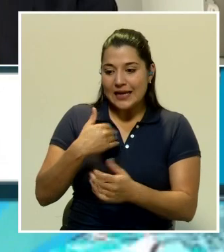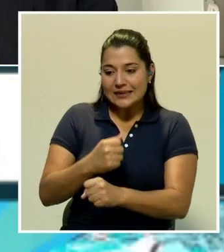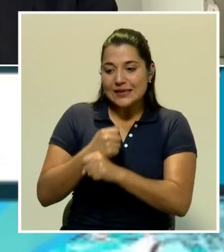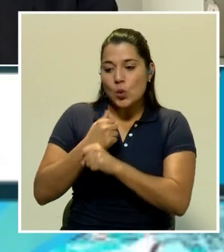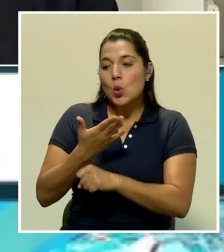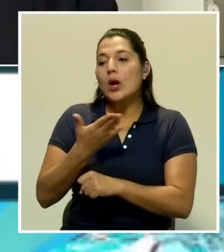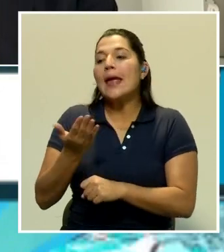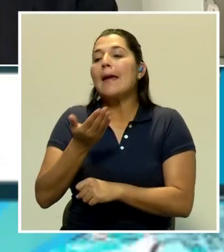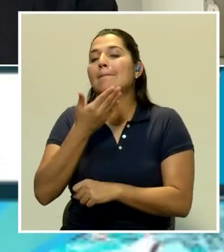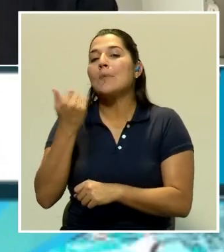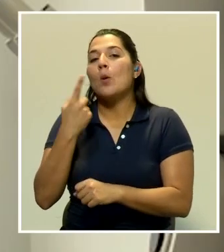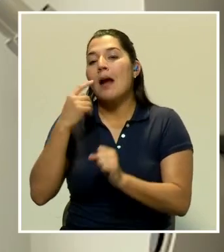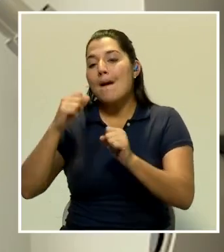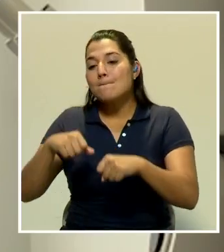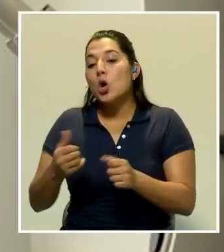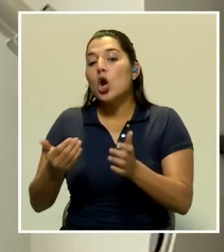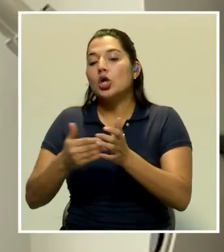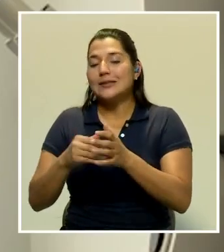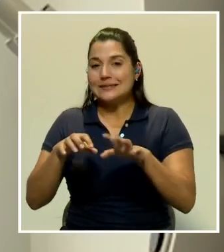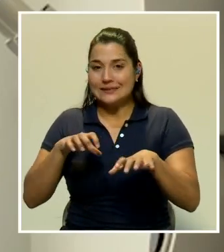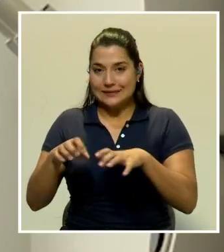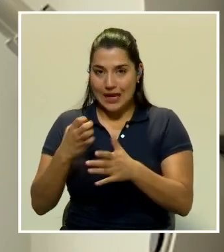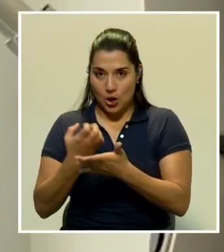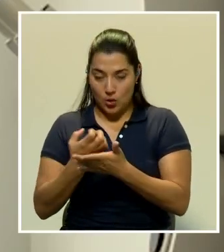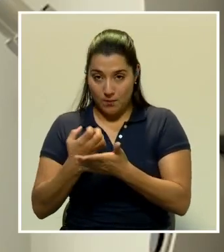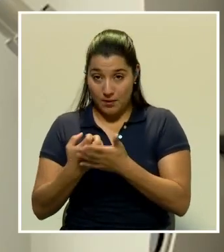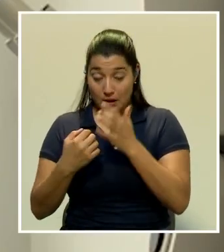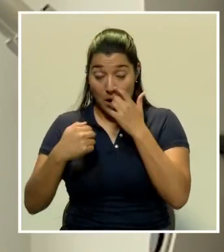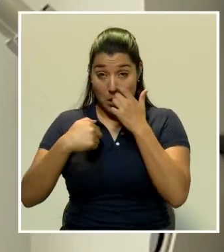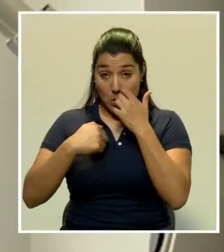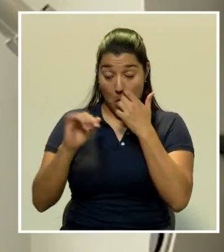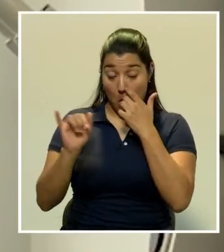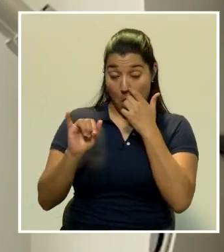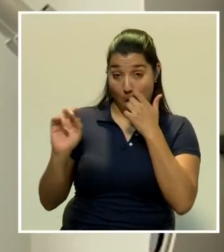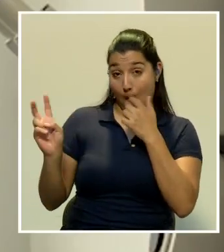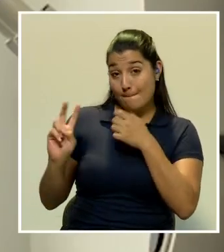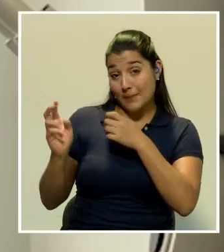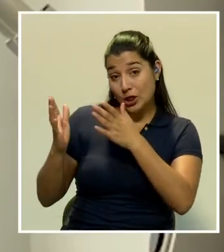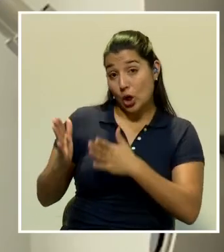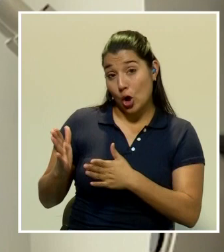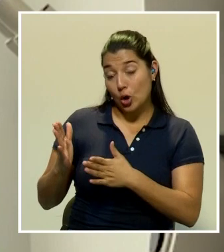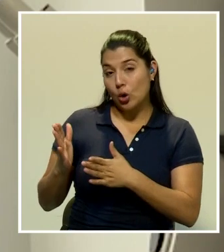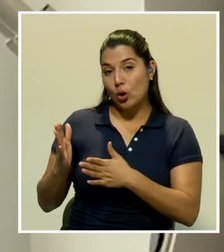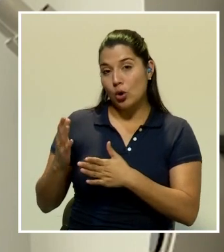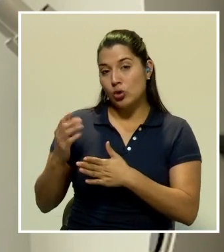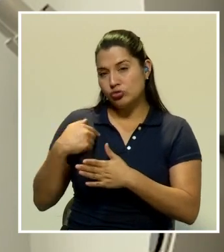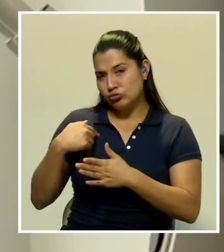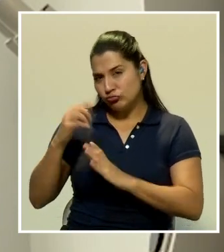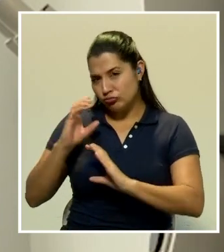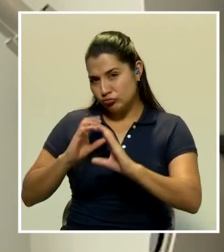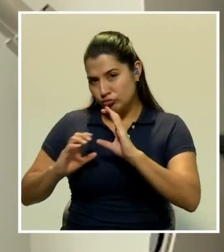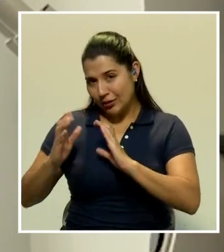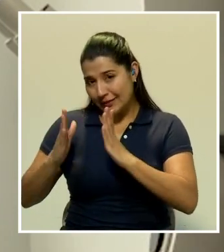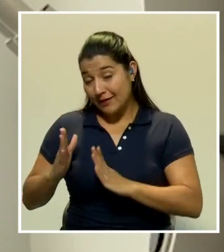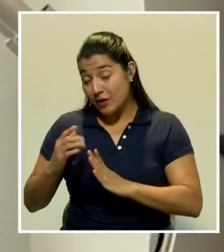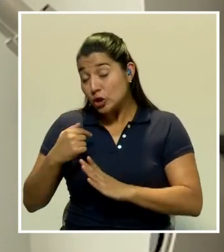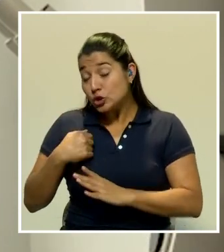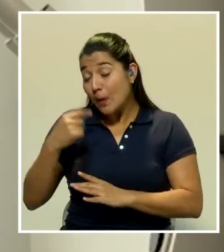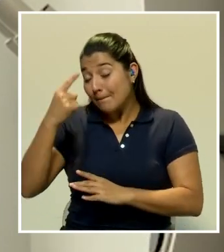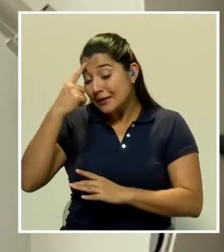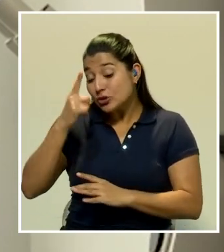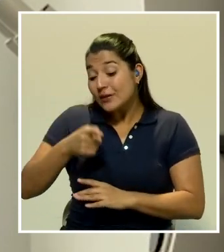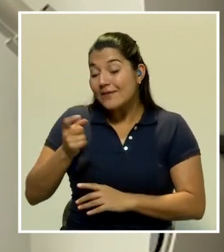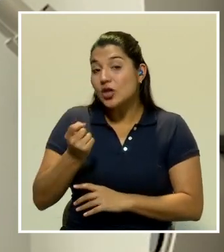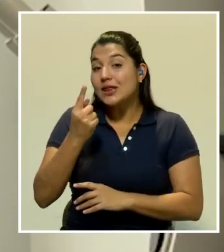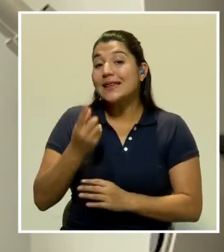la economía de un país funcionando. Como cientista, como virólogo, yo diría que tenemos que entender mucho más